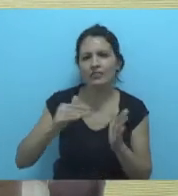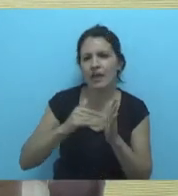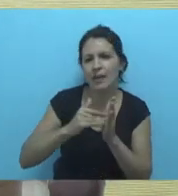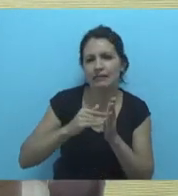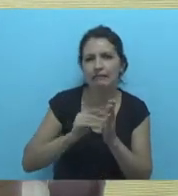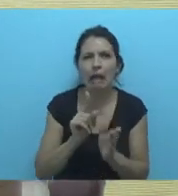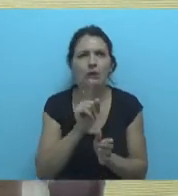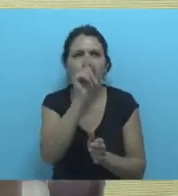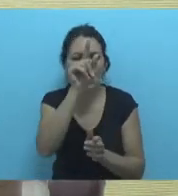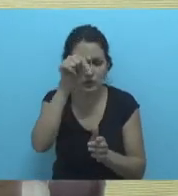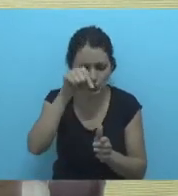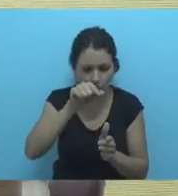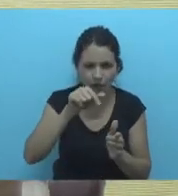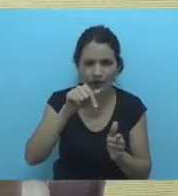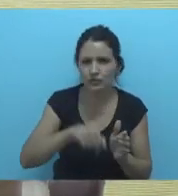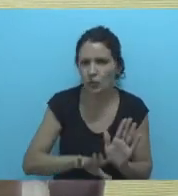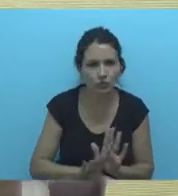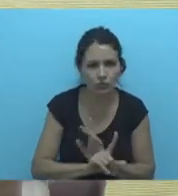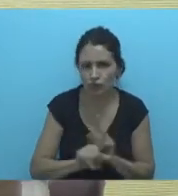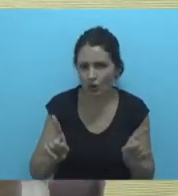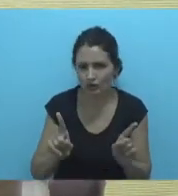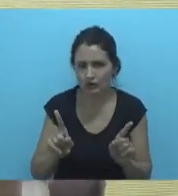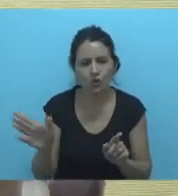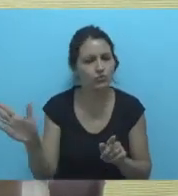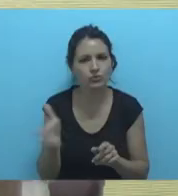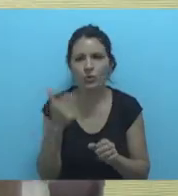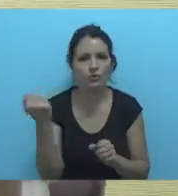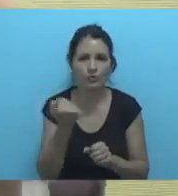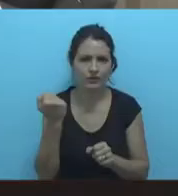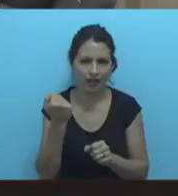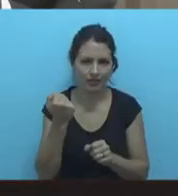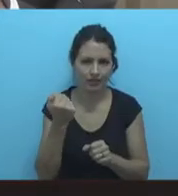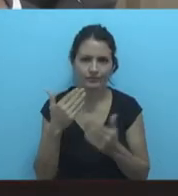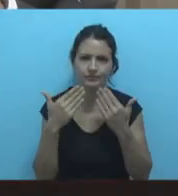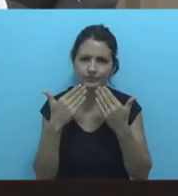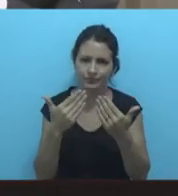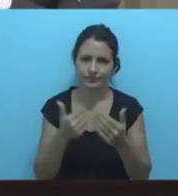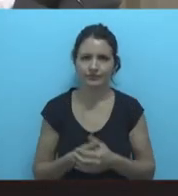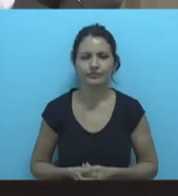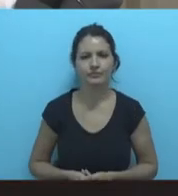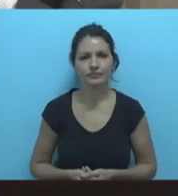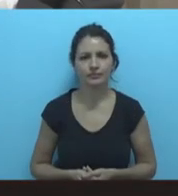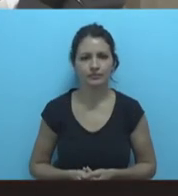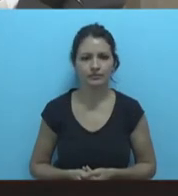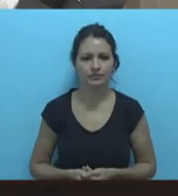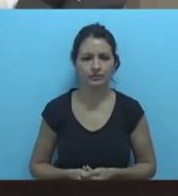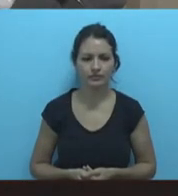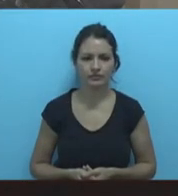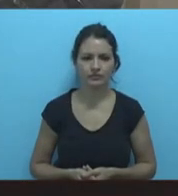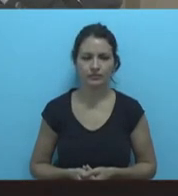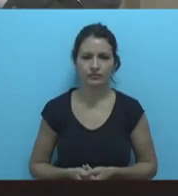o qué tan al norte de la provincia nazcan. Muchas gracias, señor presidente. Gracias, diputada. Le voy a pedir a